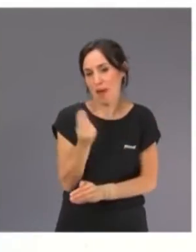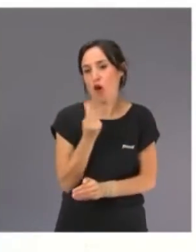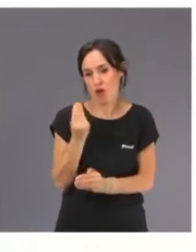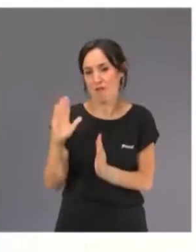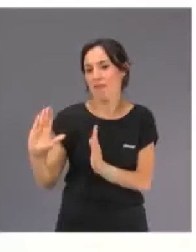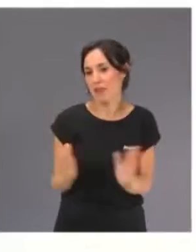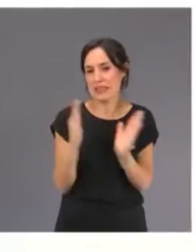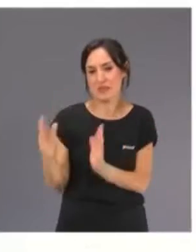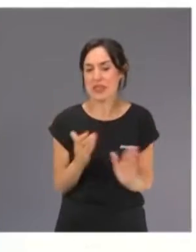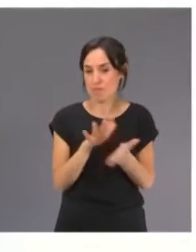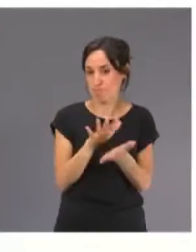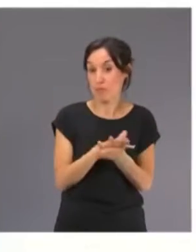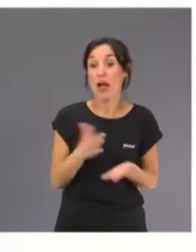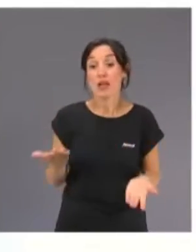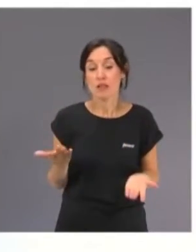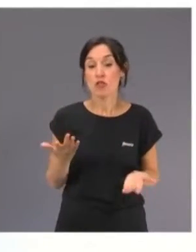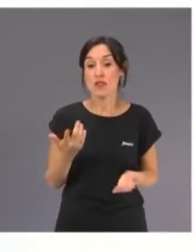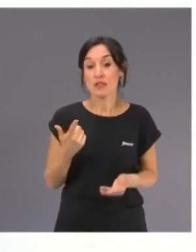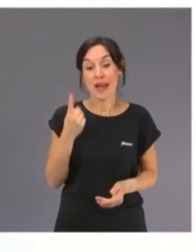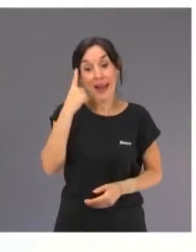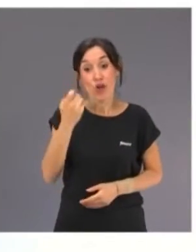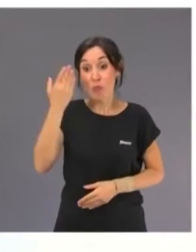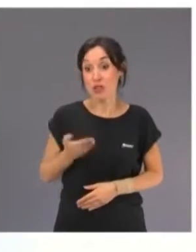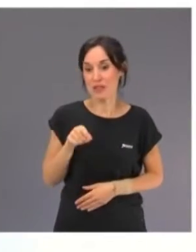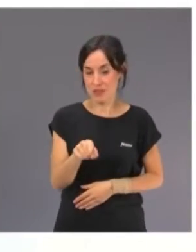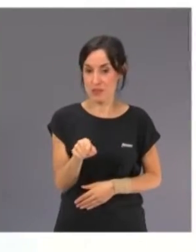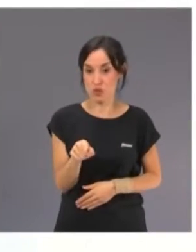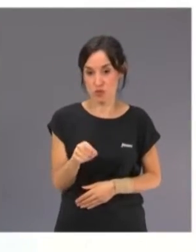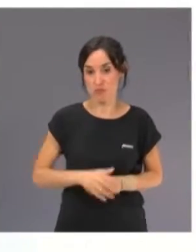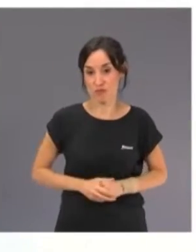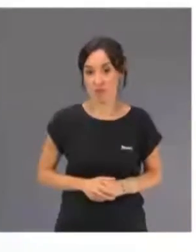mejor. Por tanto, yo creo que eso es lo importante, lo